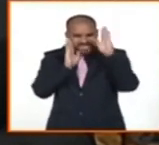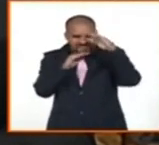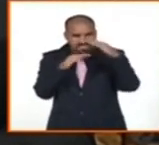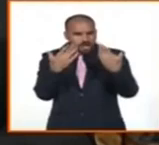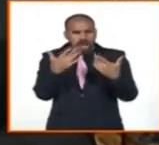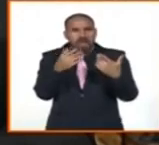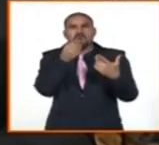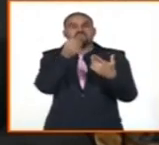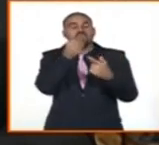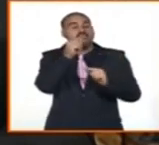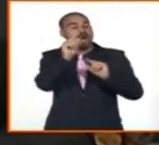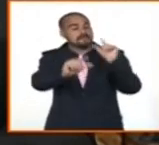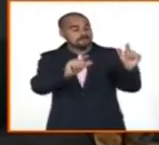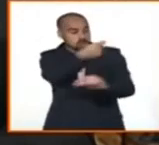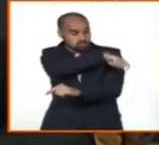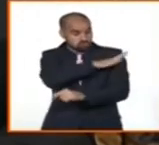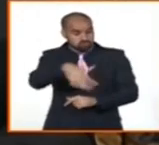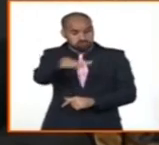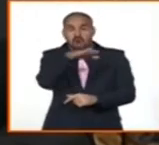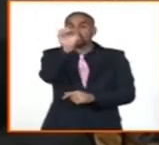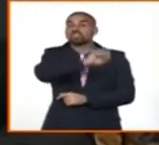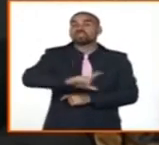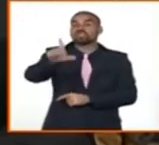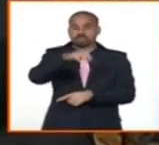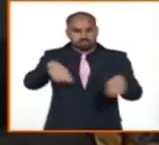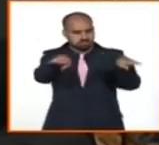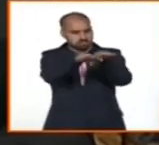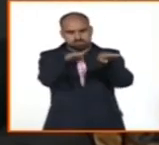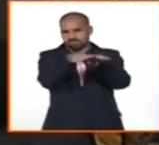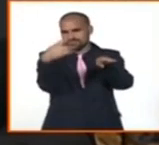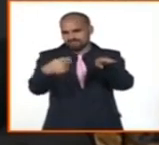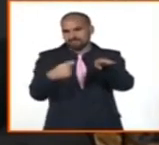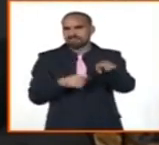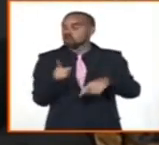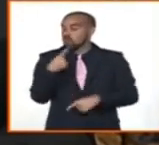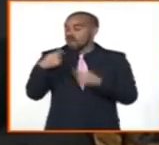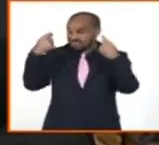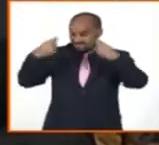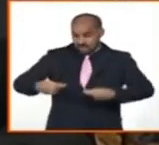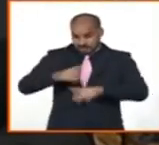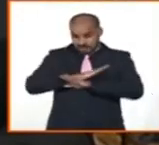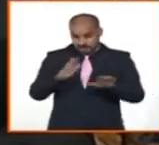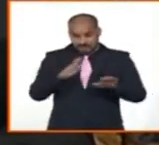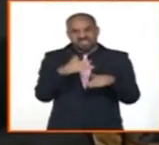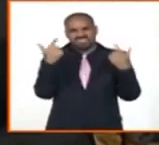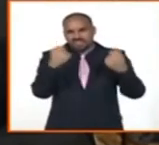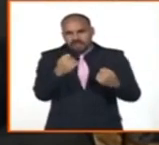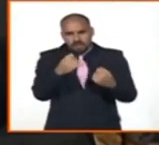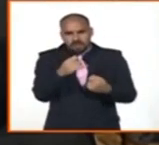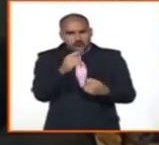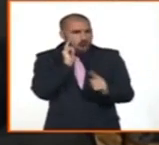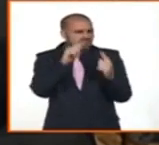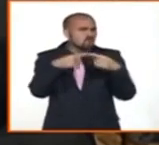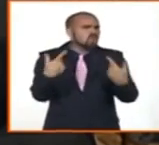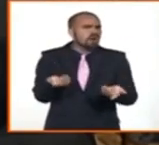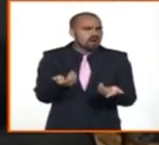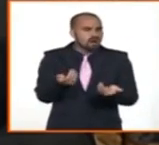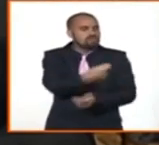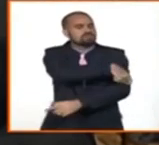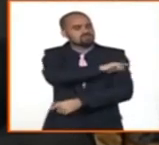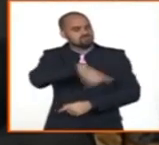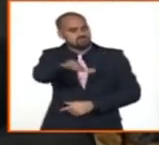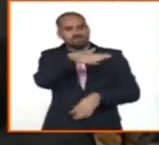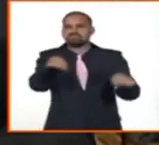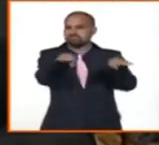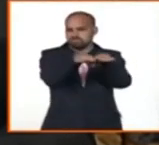posible. Todas las decisiones que tomamos siempre van enfocadas a la mayor justicia social posible. Y cuando tenemos